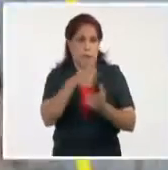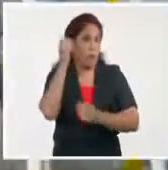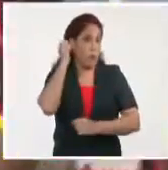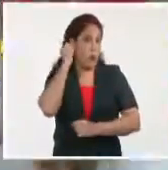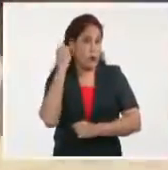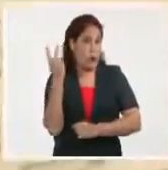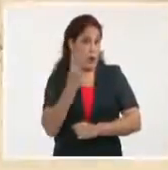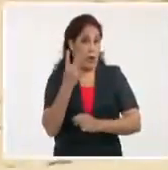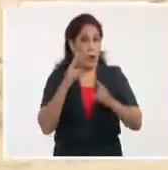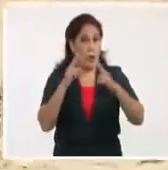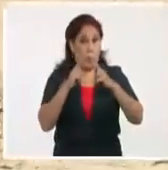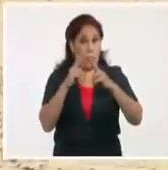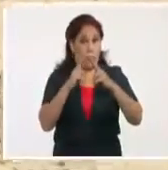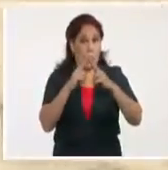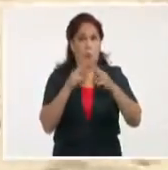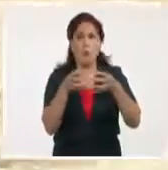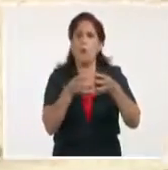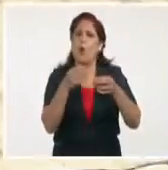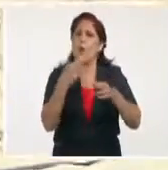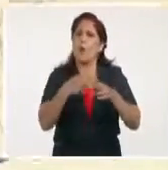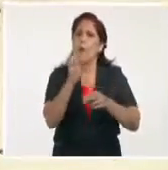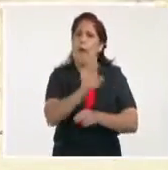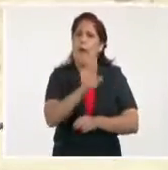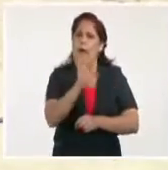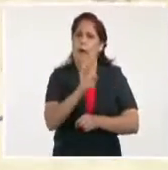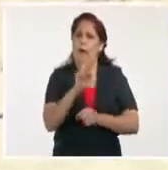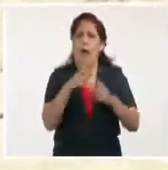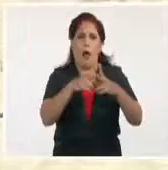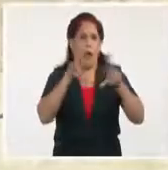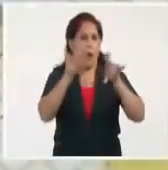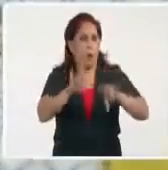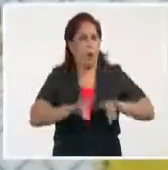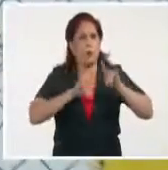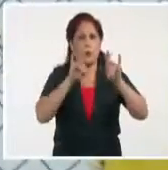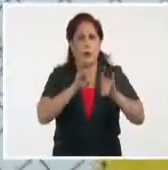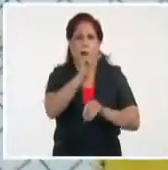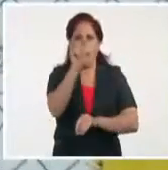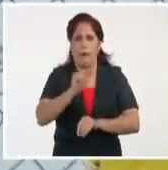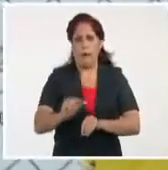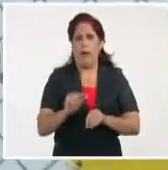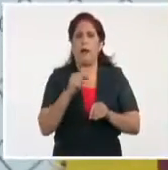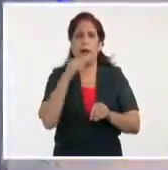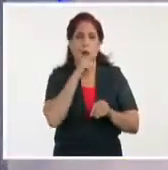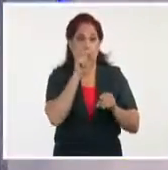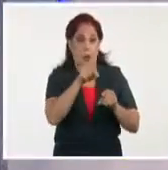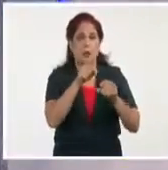integran el Grupo E junto a duplas de Australia, Italia y el Comité Olímpico Ruso.